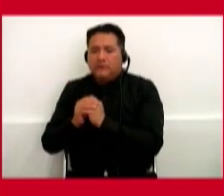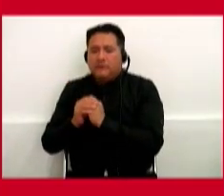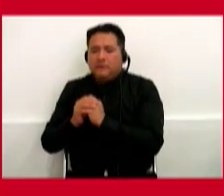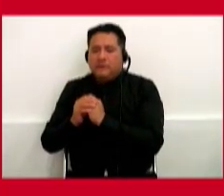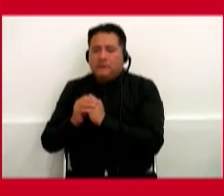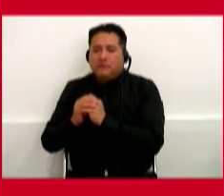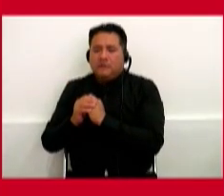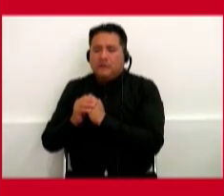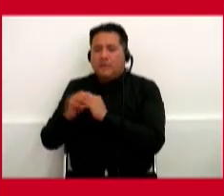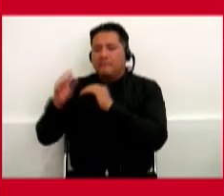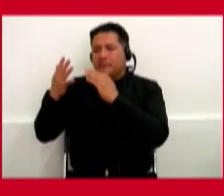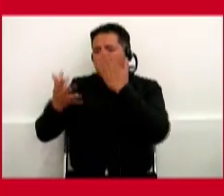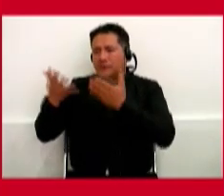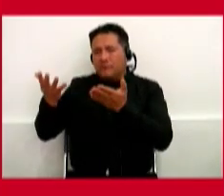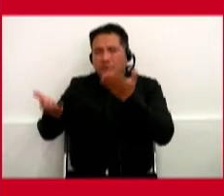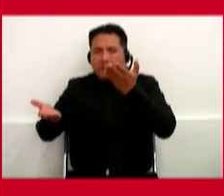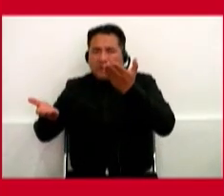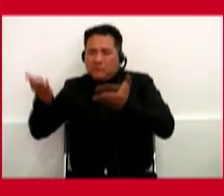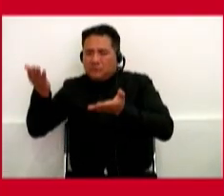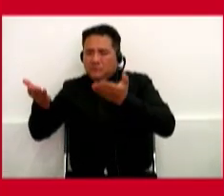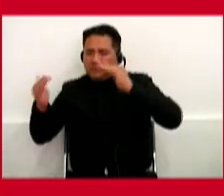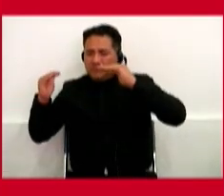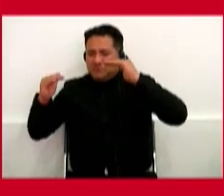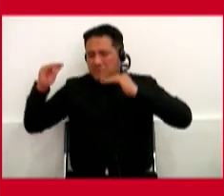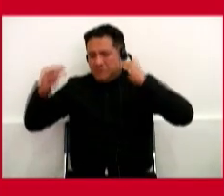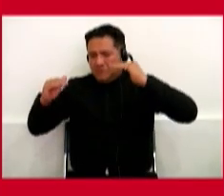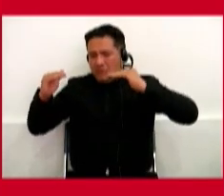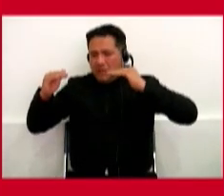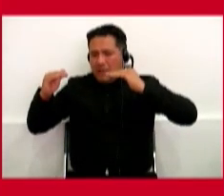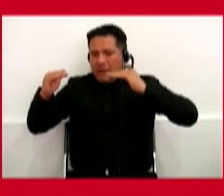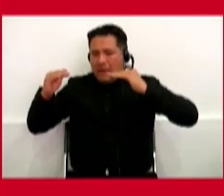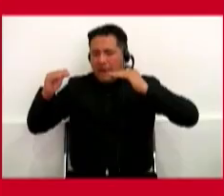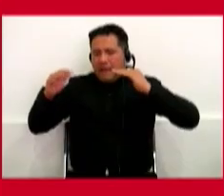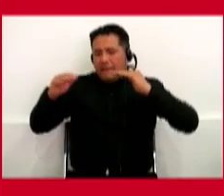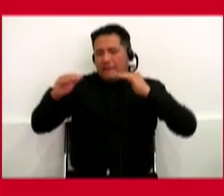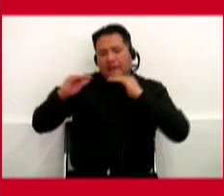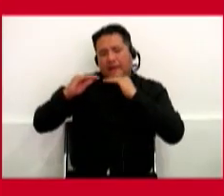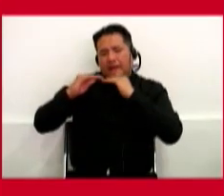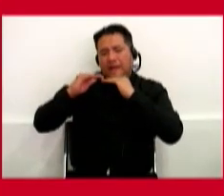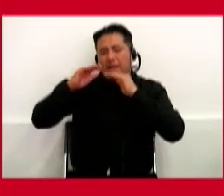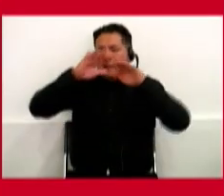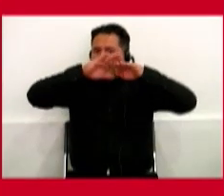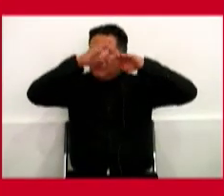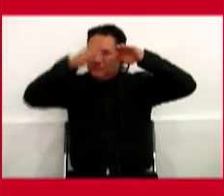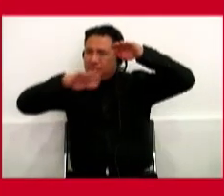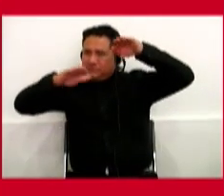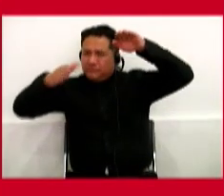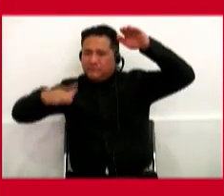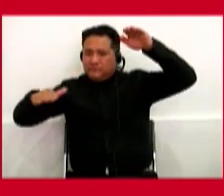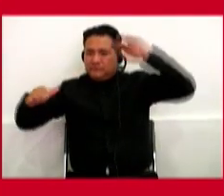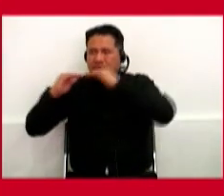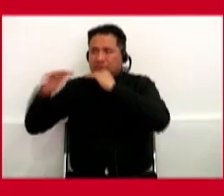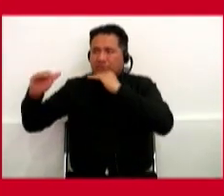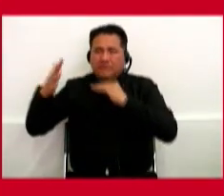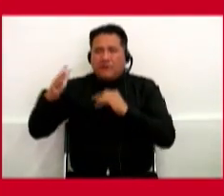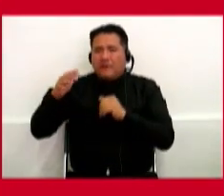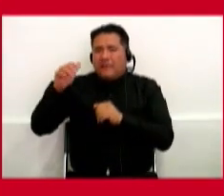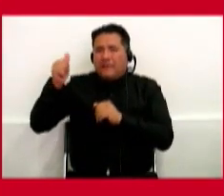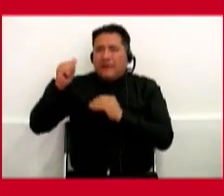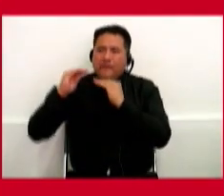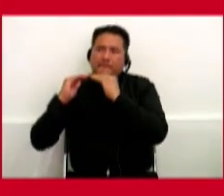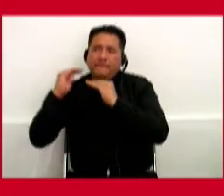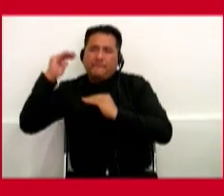longitud lineal, digamos, la longitud en planta del talud, debería ser por lo menos 10 veces la altura del talud. Situación